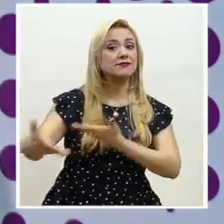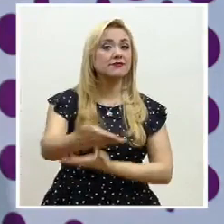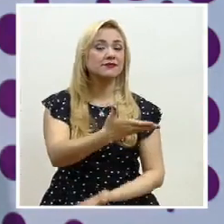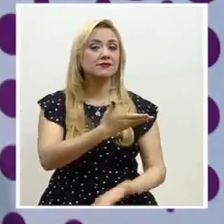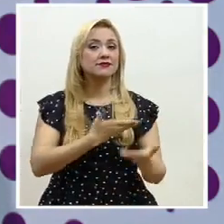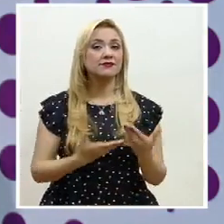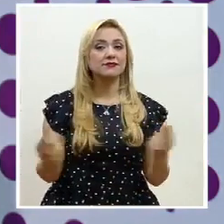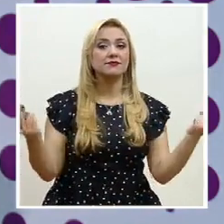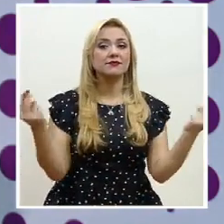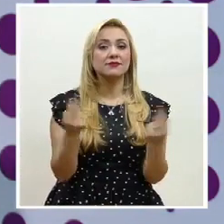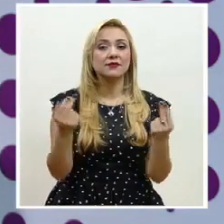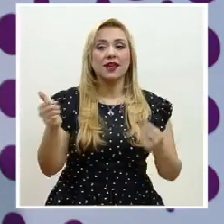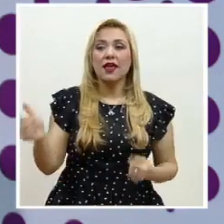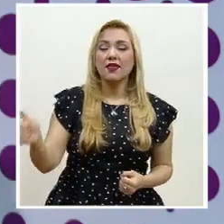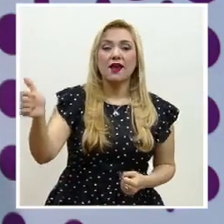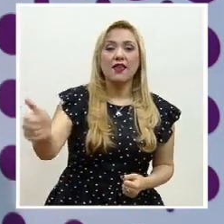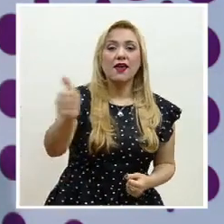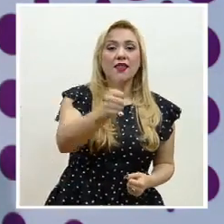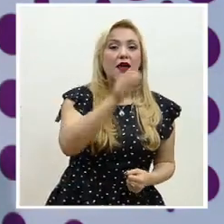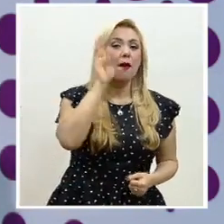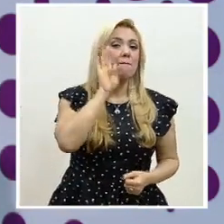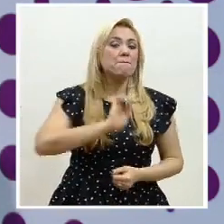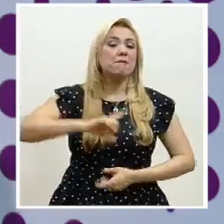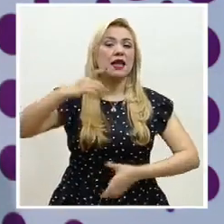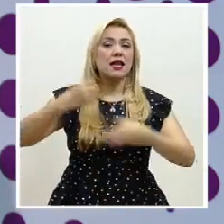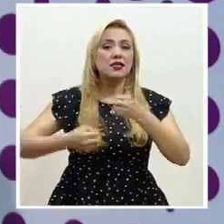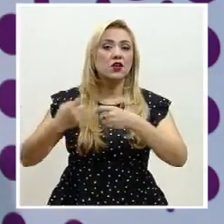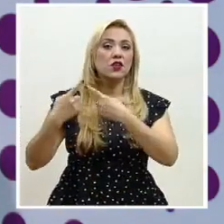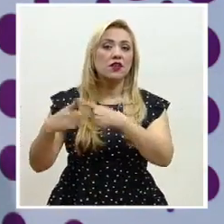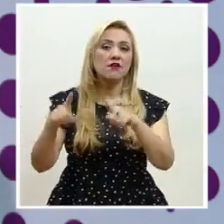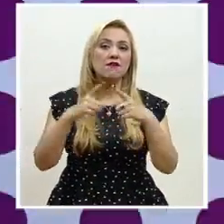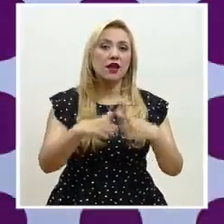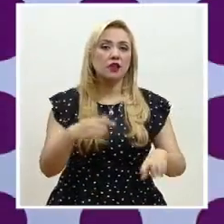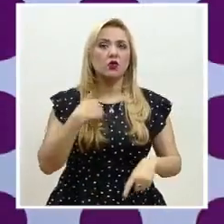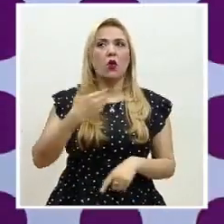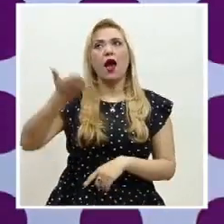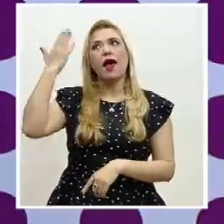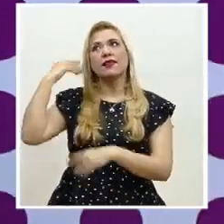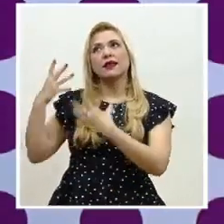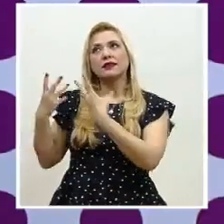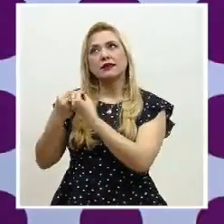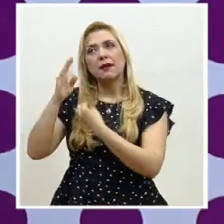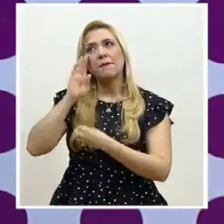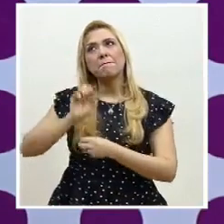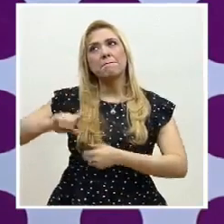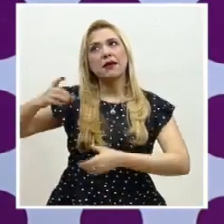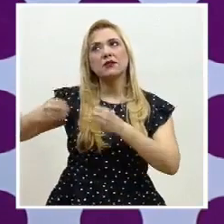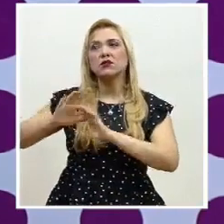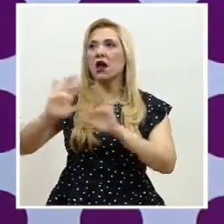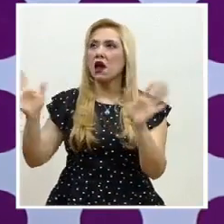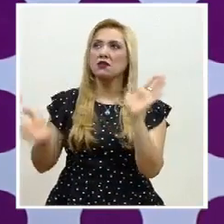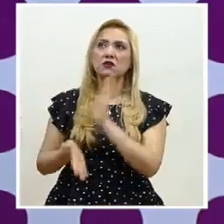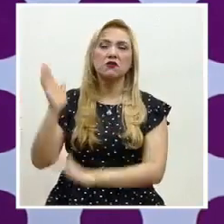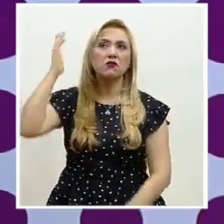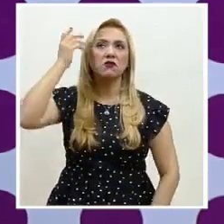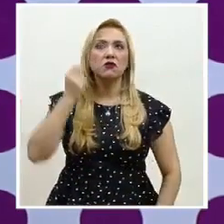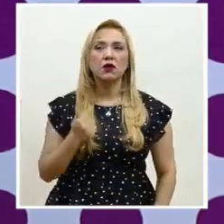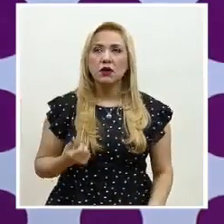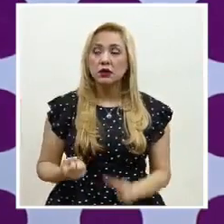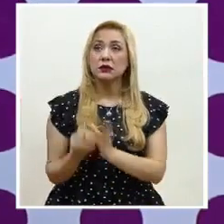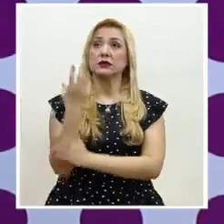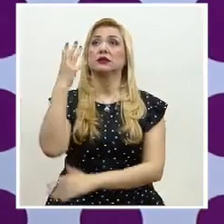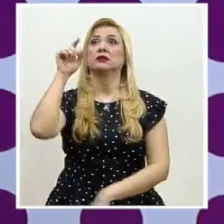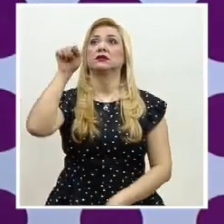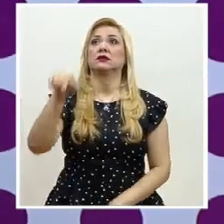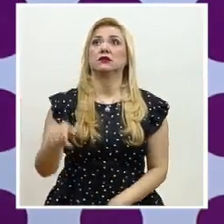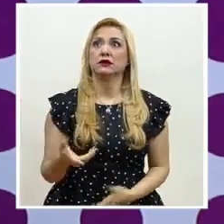las necesidades de cierto ministro, de cierta ministra, y entonces vas trabajando y vas retroalimentando, pero pues desde luego que creo que es